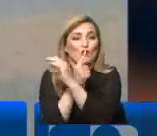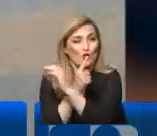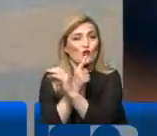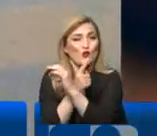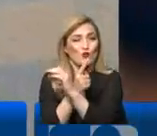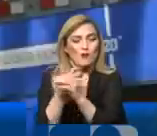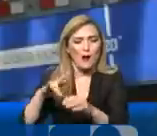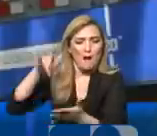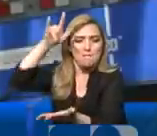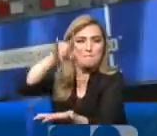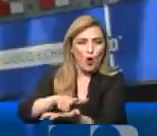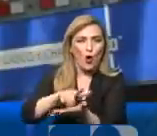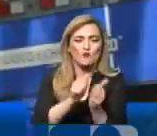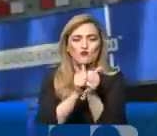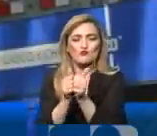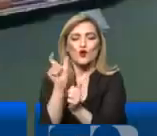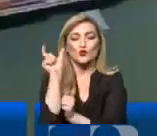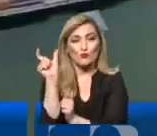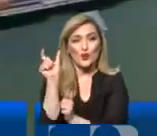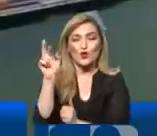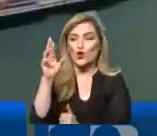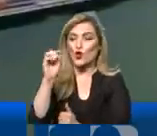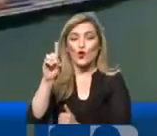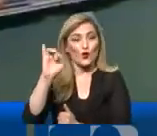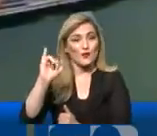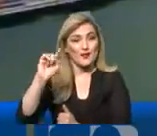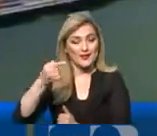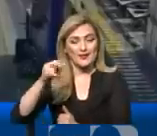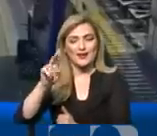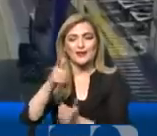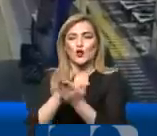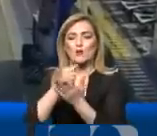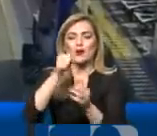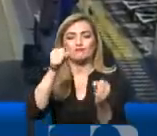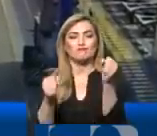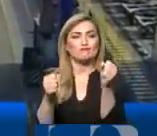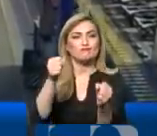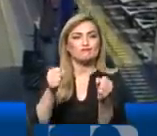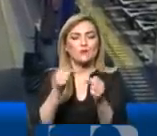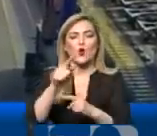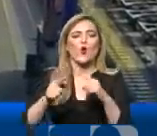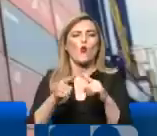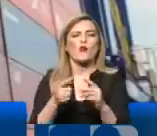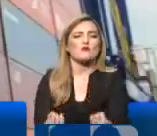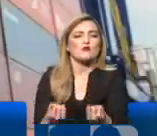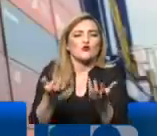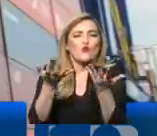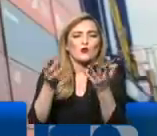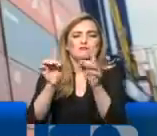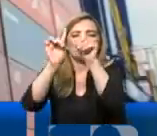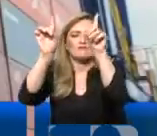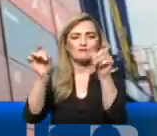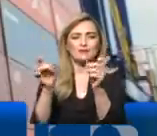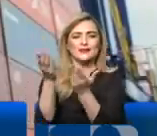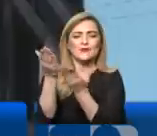en territorio peruano. Con ese documento, Rodríguez también importó vehículos. Para saber cuándo y cuántos, hemos consultado